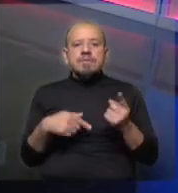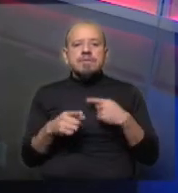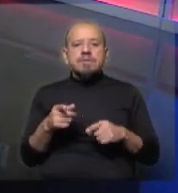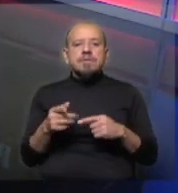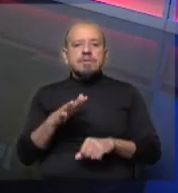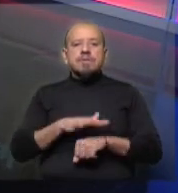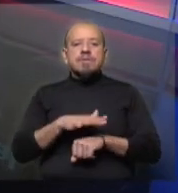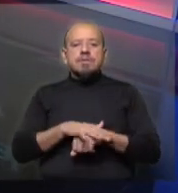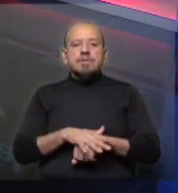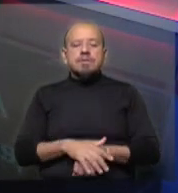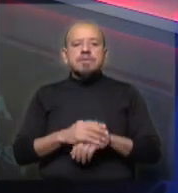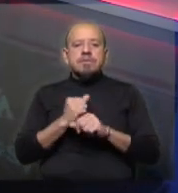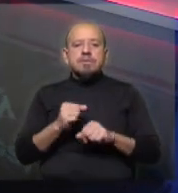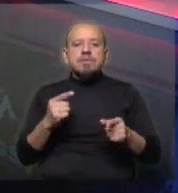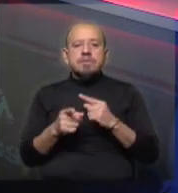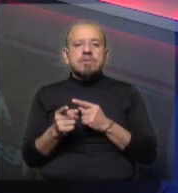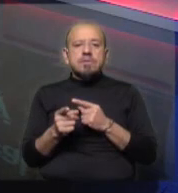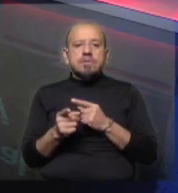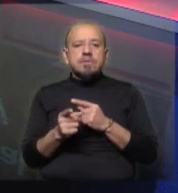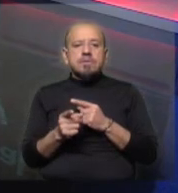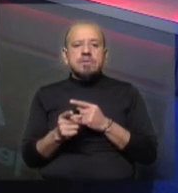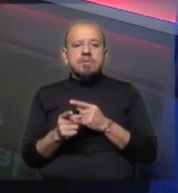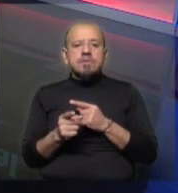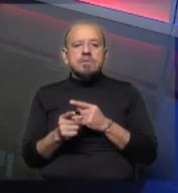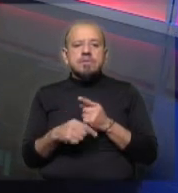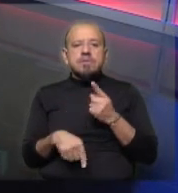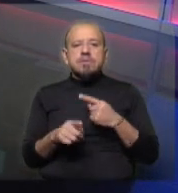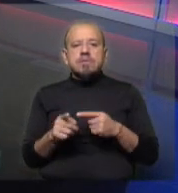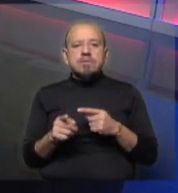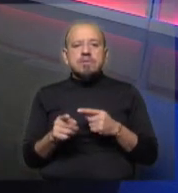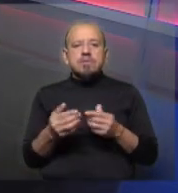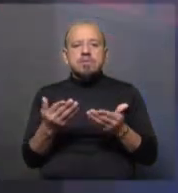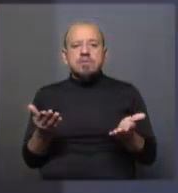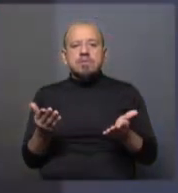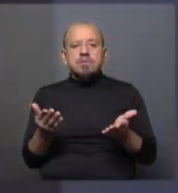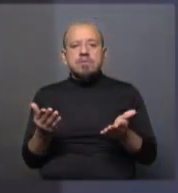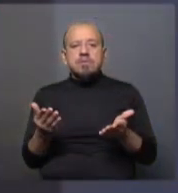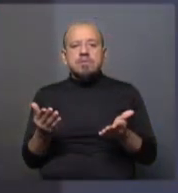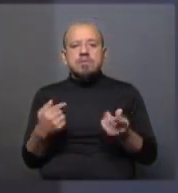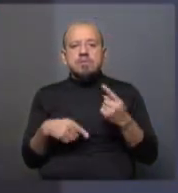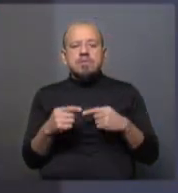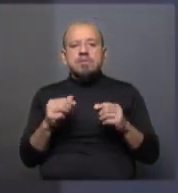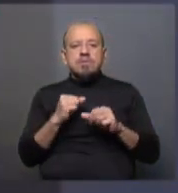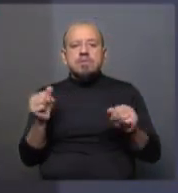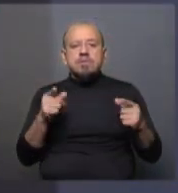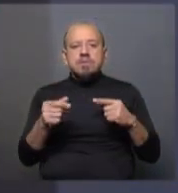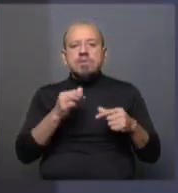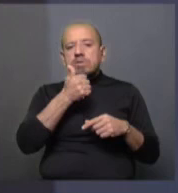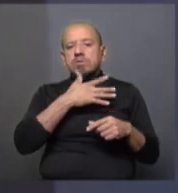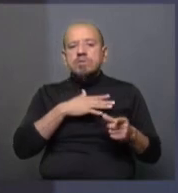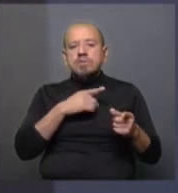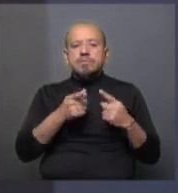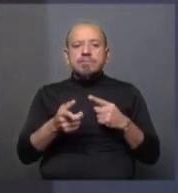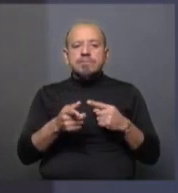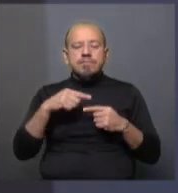puedo cortar y me perdí algo voy para atrás y que y me gusta también que la gente se a meter en la historia que eso con un